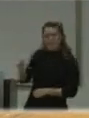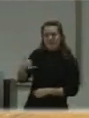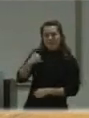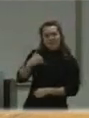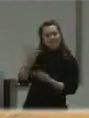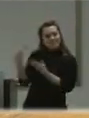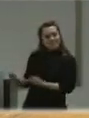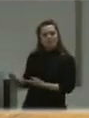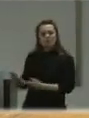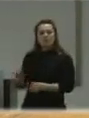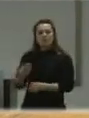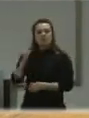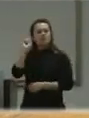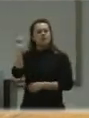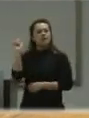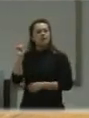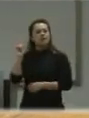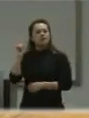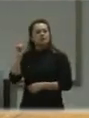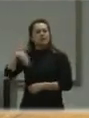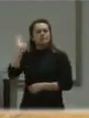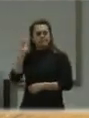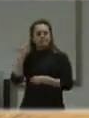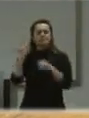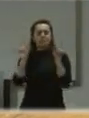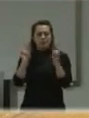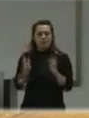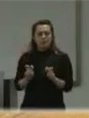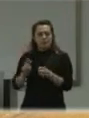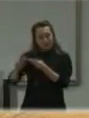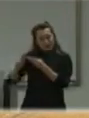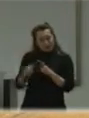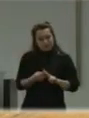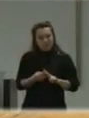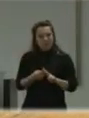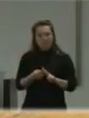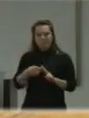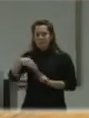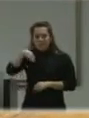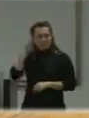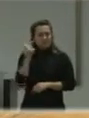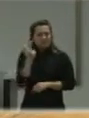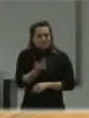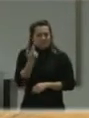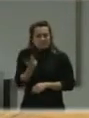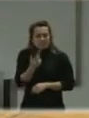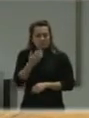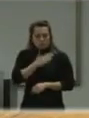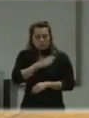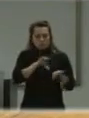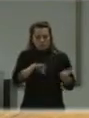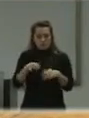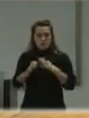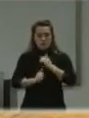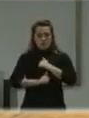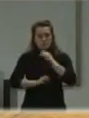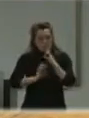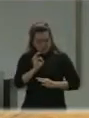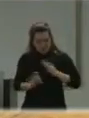algunos de los temas que se trabajaron están relacionados todo el tiempo con el comportamientos de autocuidado